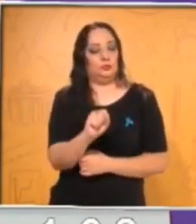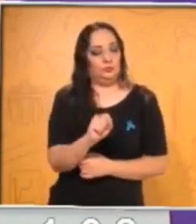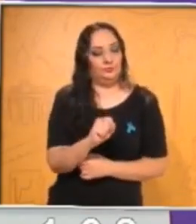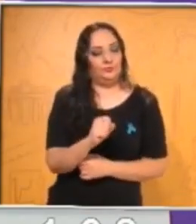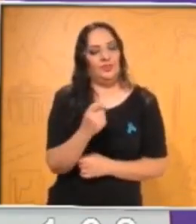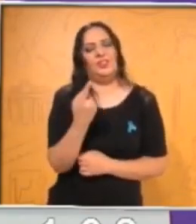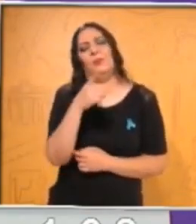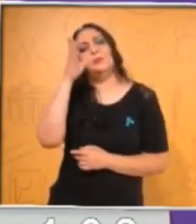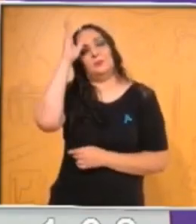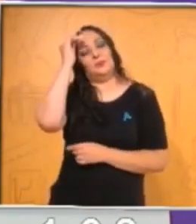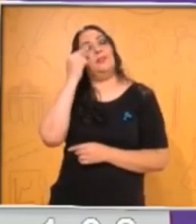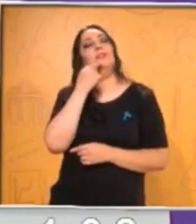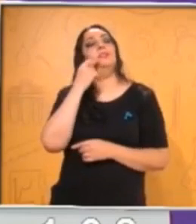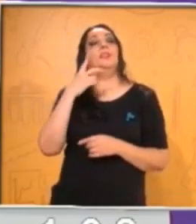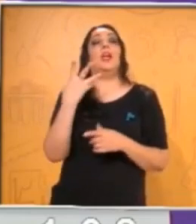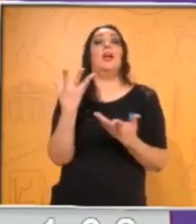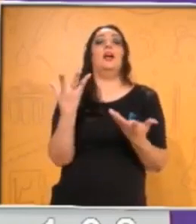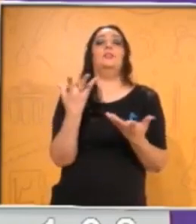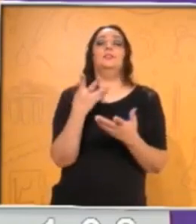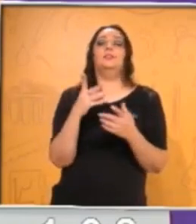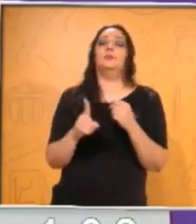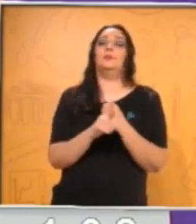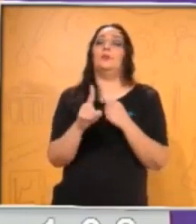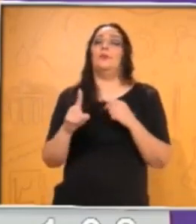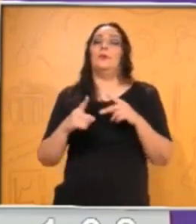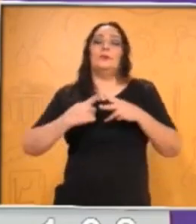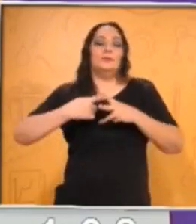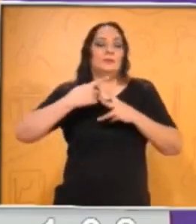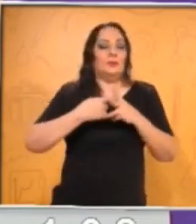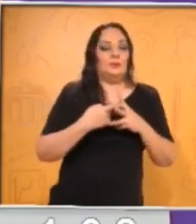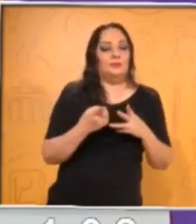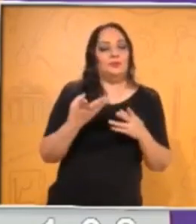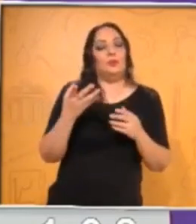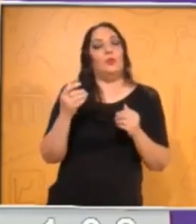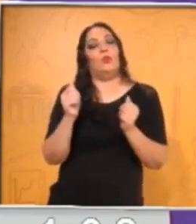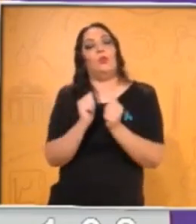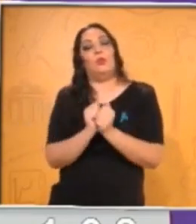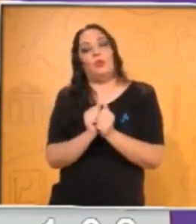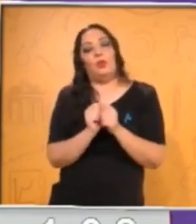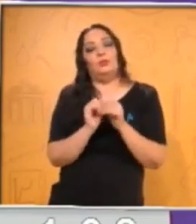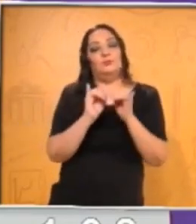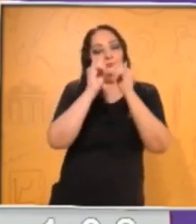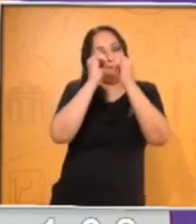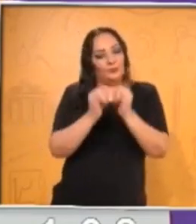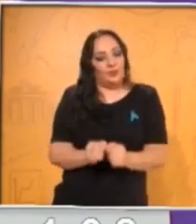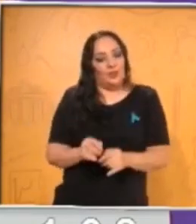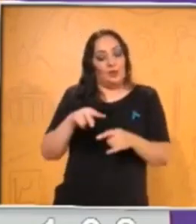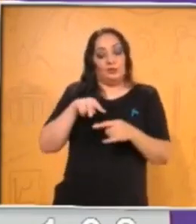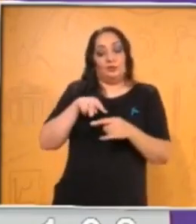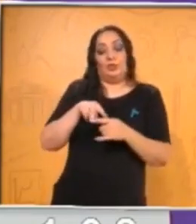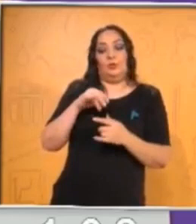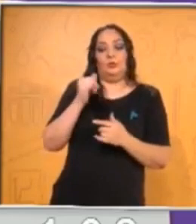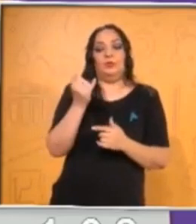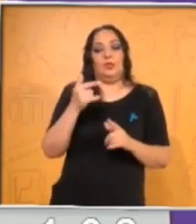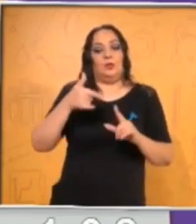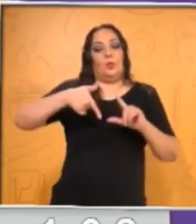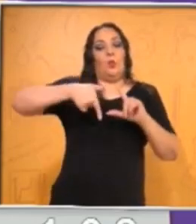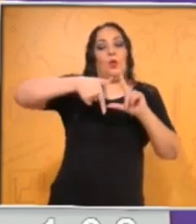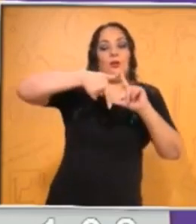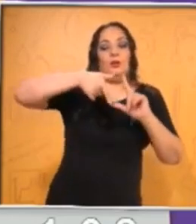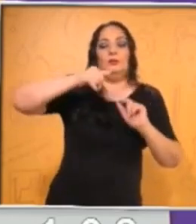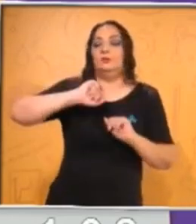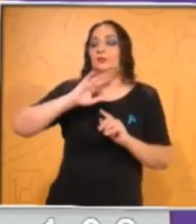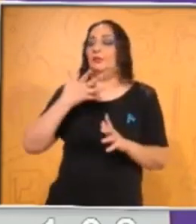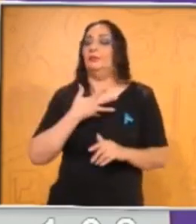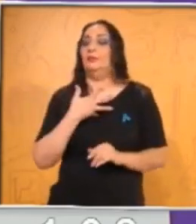resuelve problemas con las propiedades y características que tienen los triángulos y los cuadriláteros. Entonces, tú ya tienes